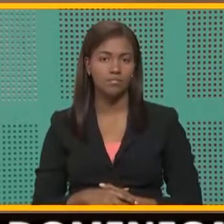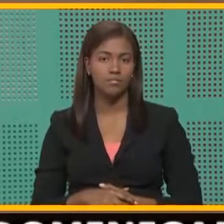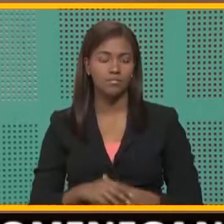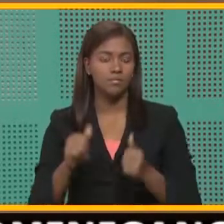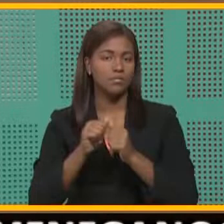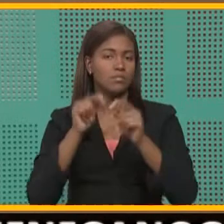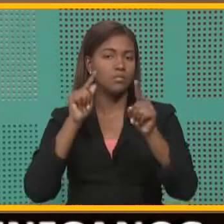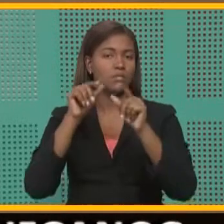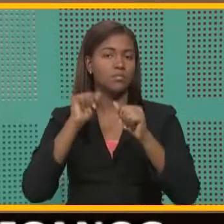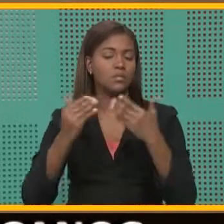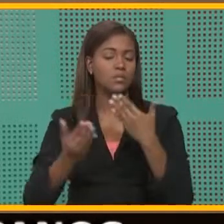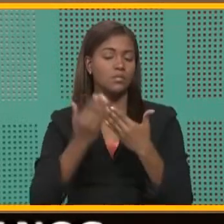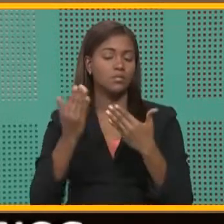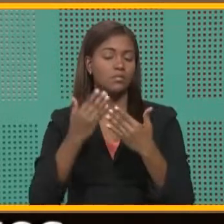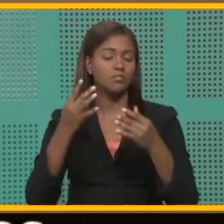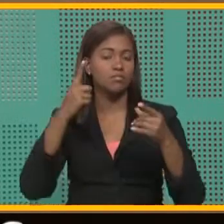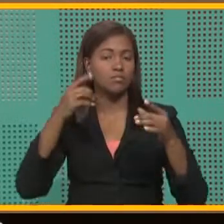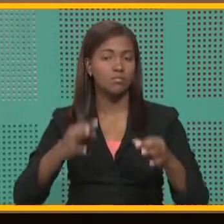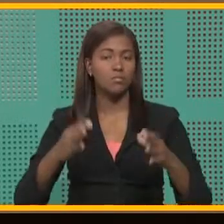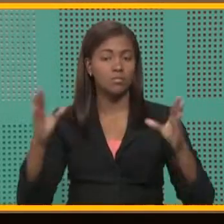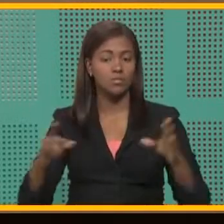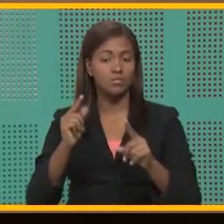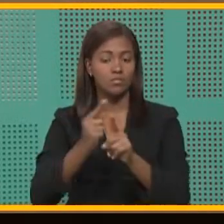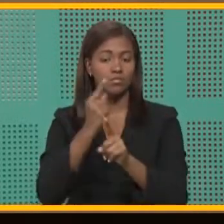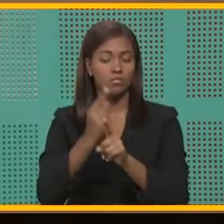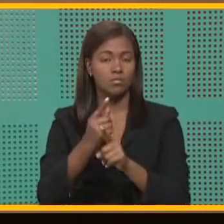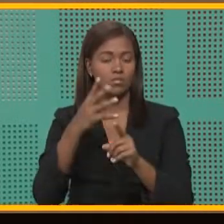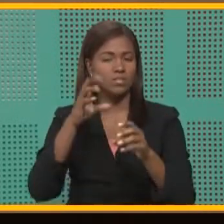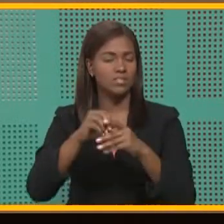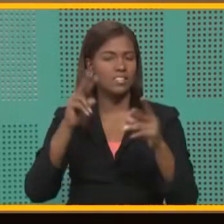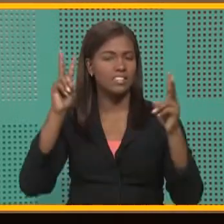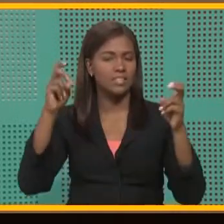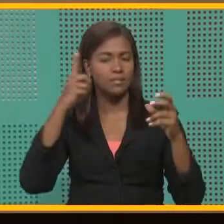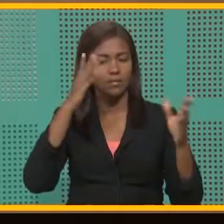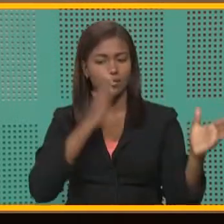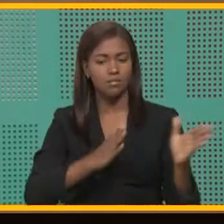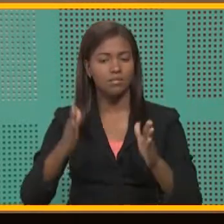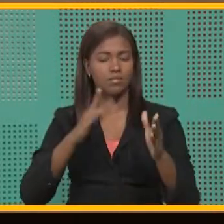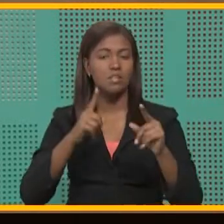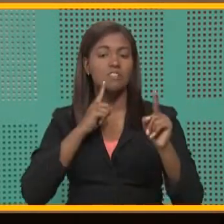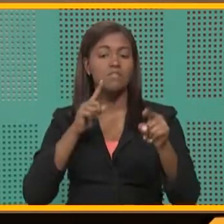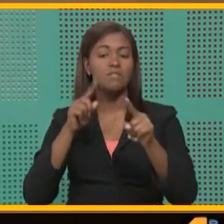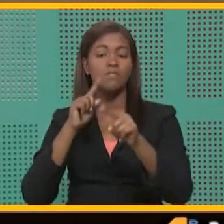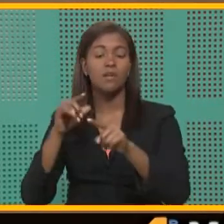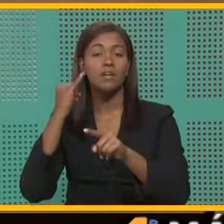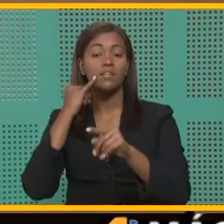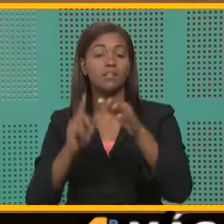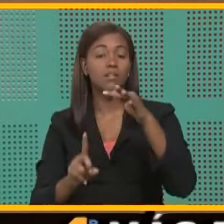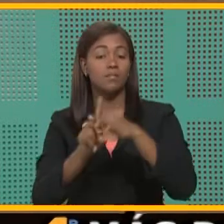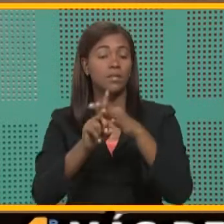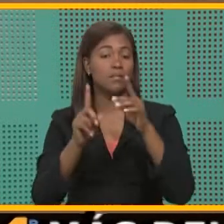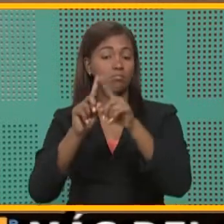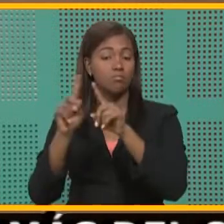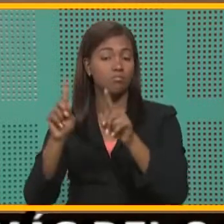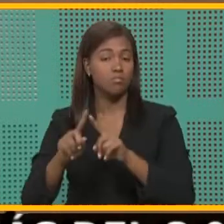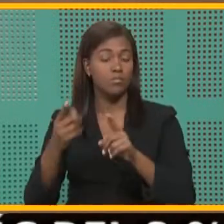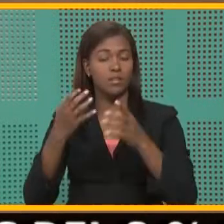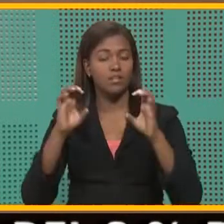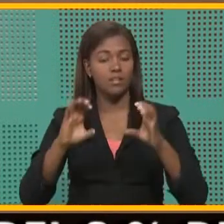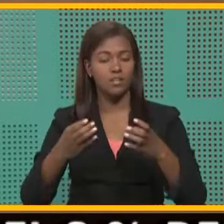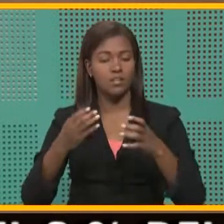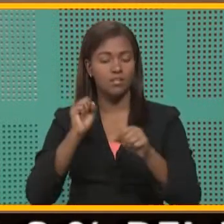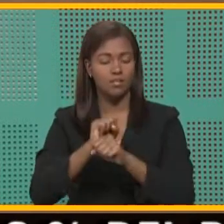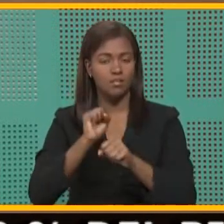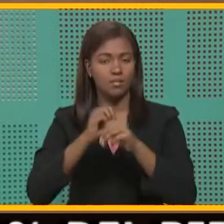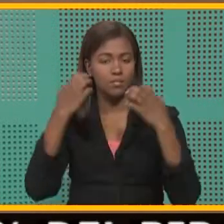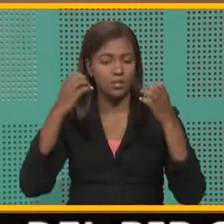Con el objetivo de facilitar la toma de decisiones oportunas en cuanto a la coordinación de respuestas ante eventos súbitos, el Centro de Operaciones de